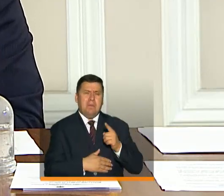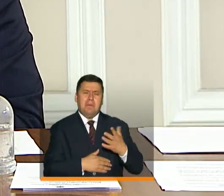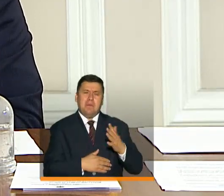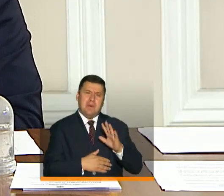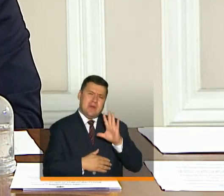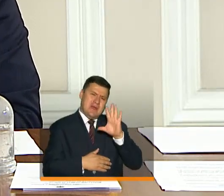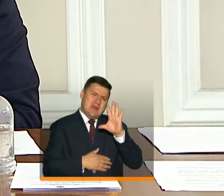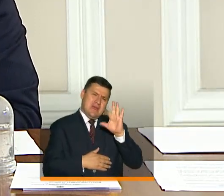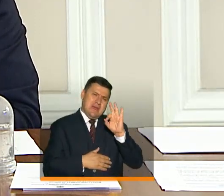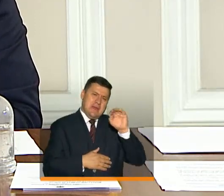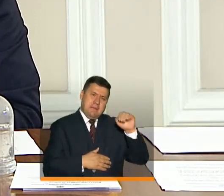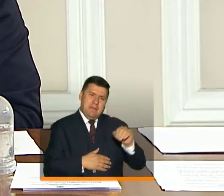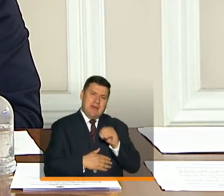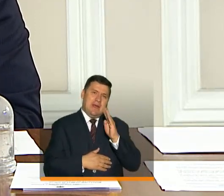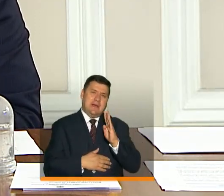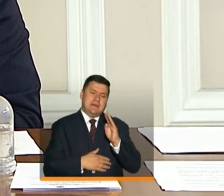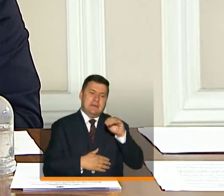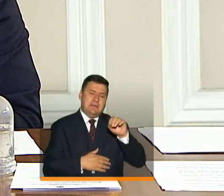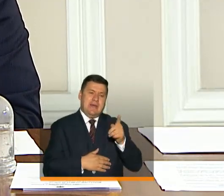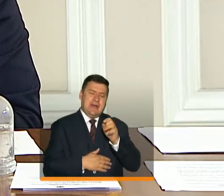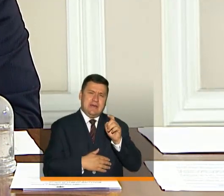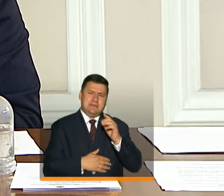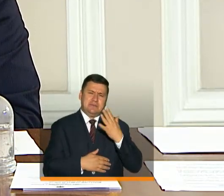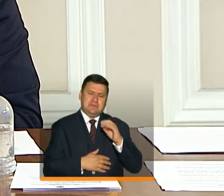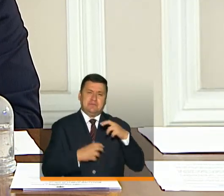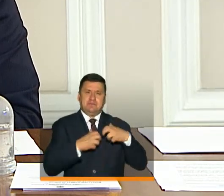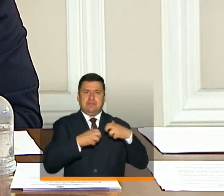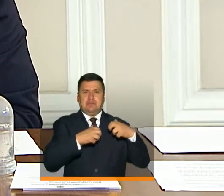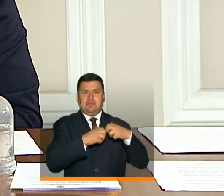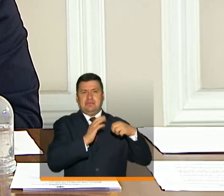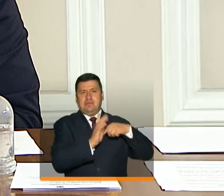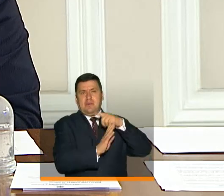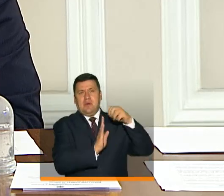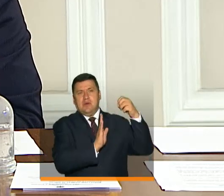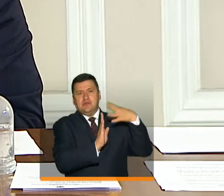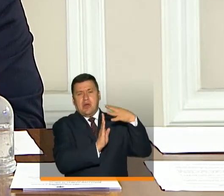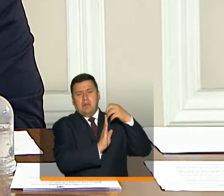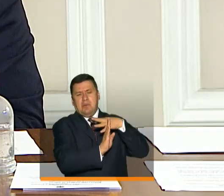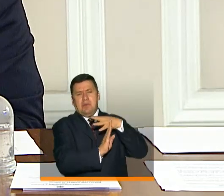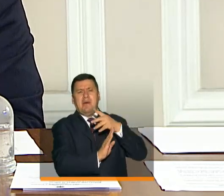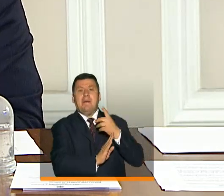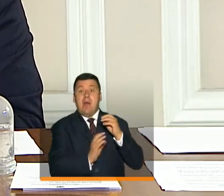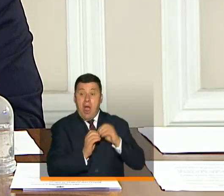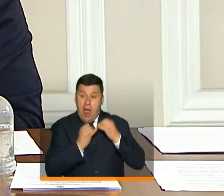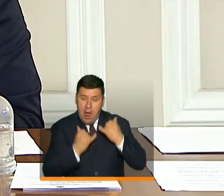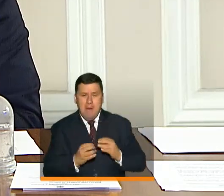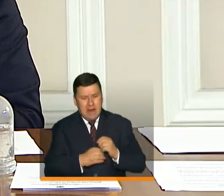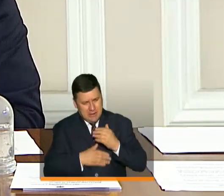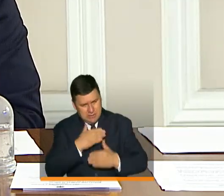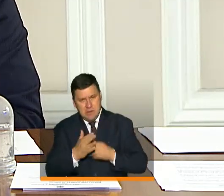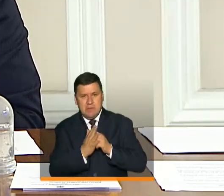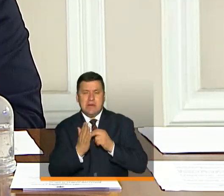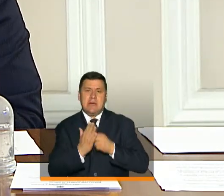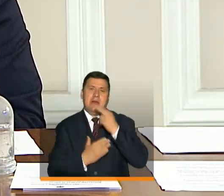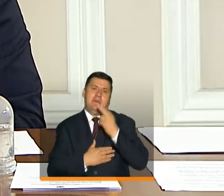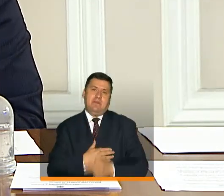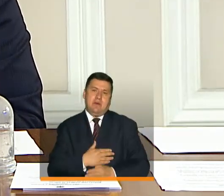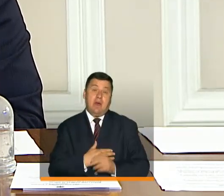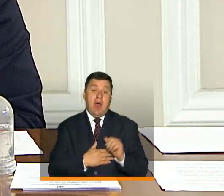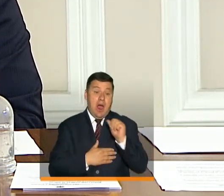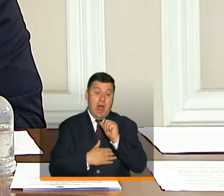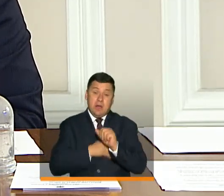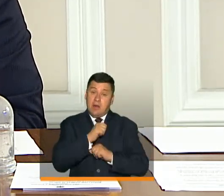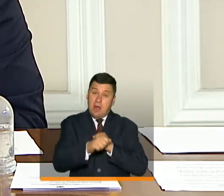de 50 megas de capacidad instalada de energías renovables no convencionales. Vamos a avanzar con proyectos para llegar a agosto